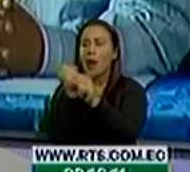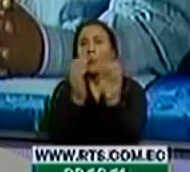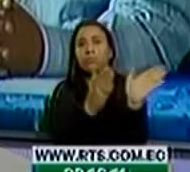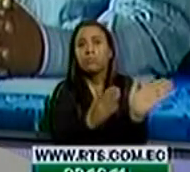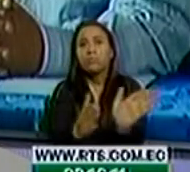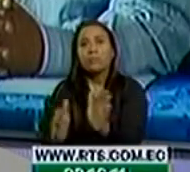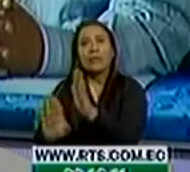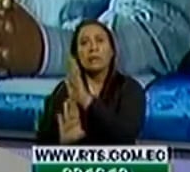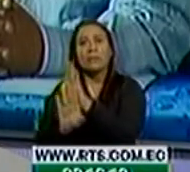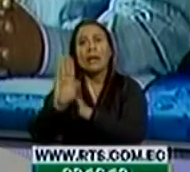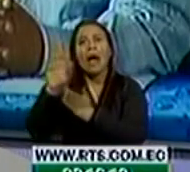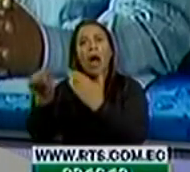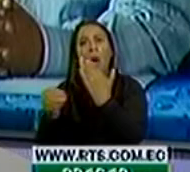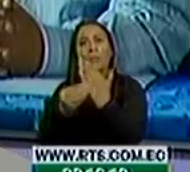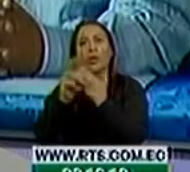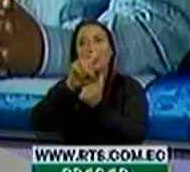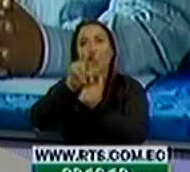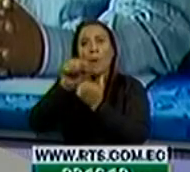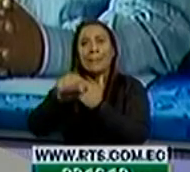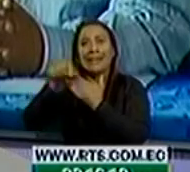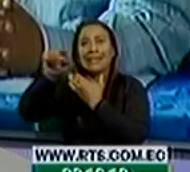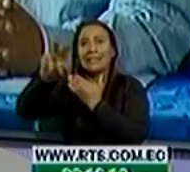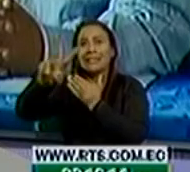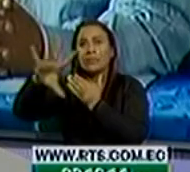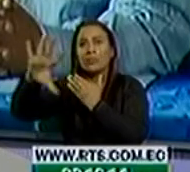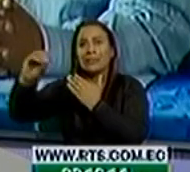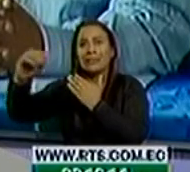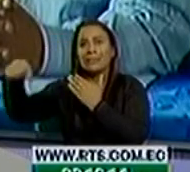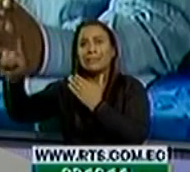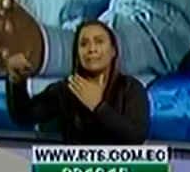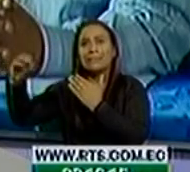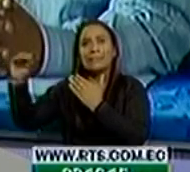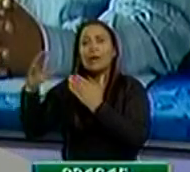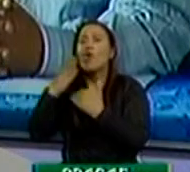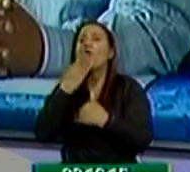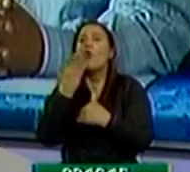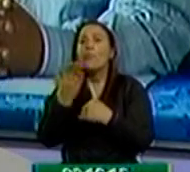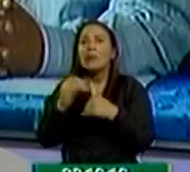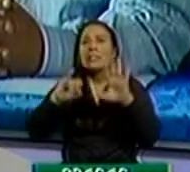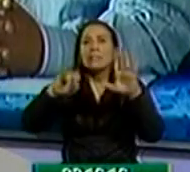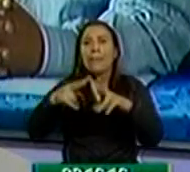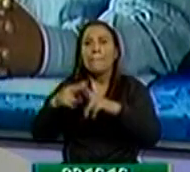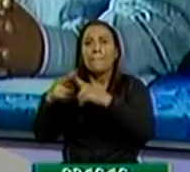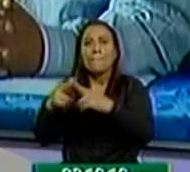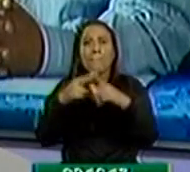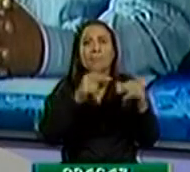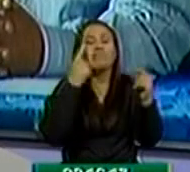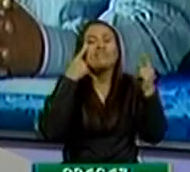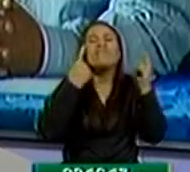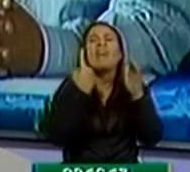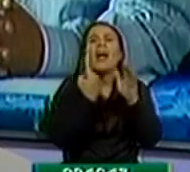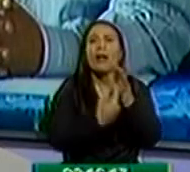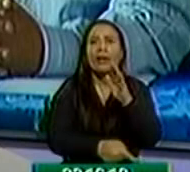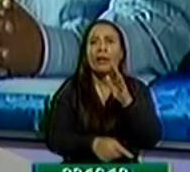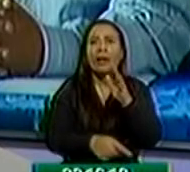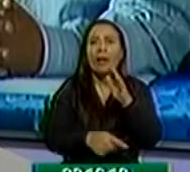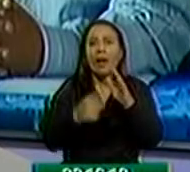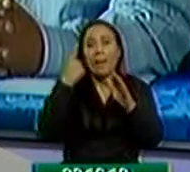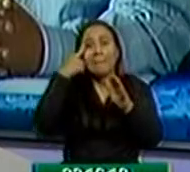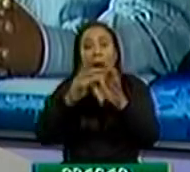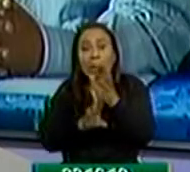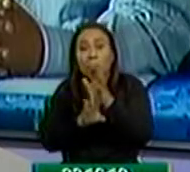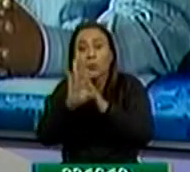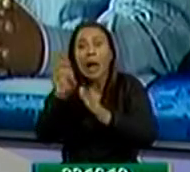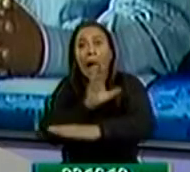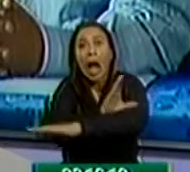inyectar 2.750 millones de dólares a través de 6 líneas de portafolios de créditos para reactivar